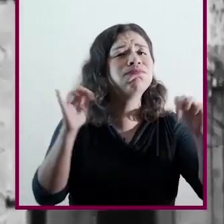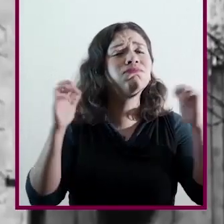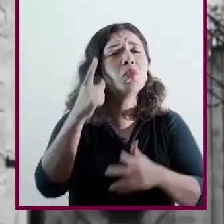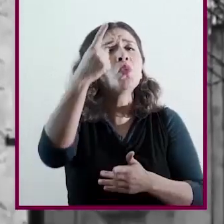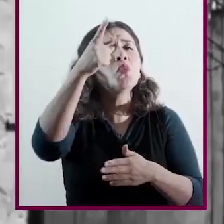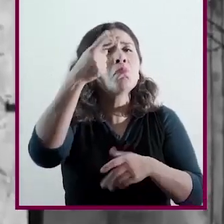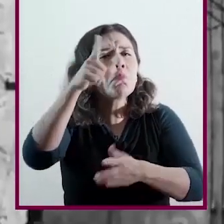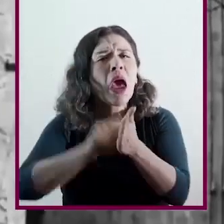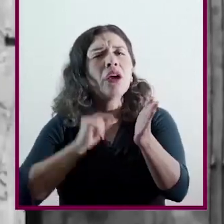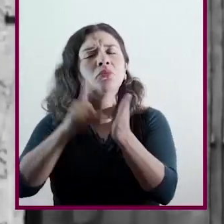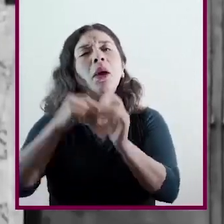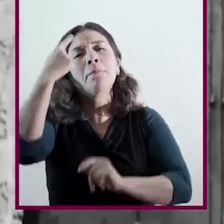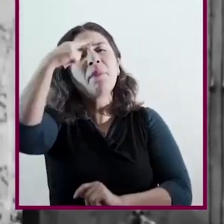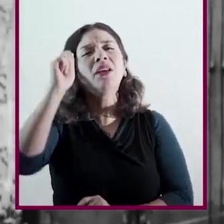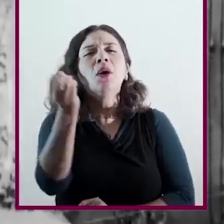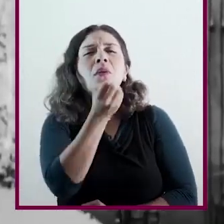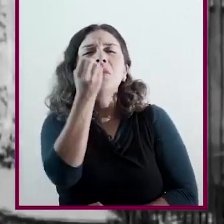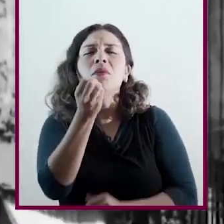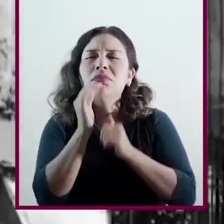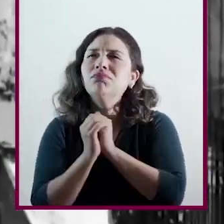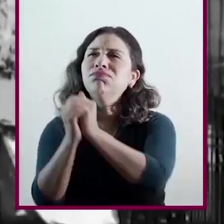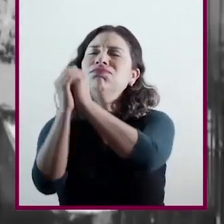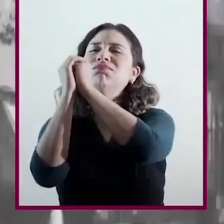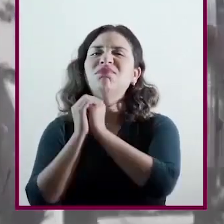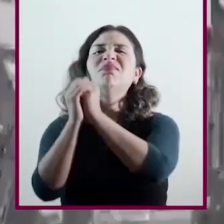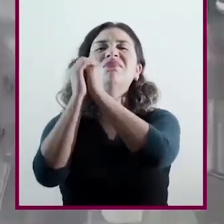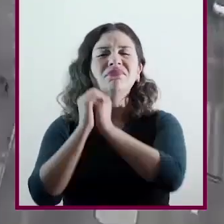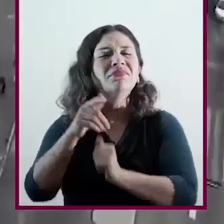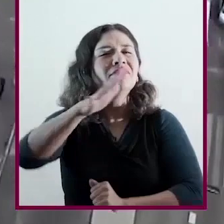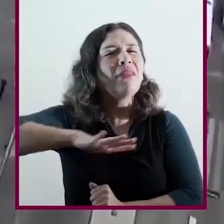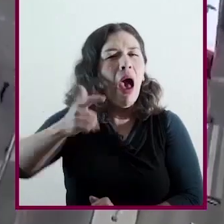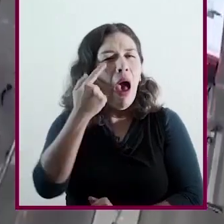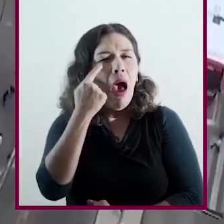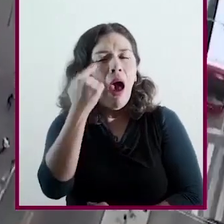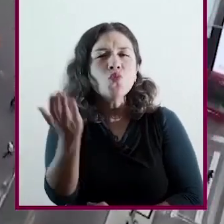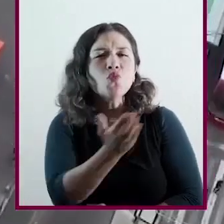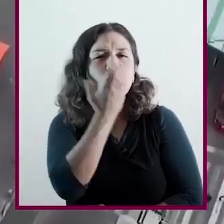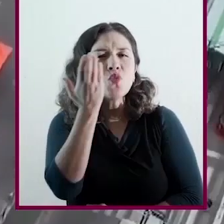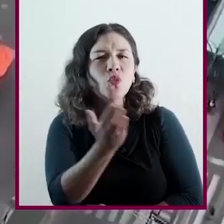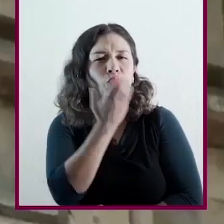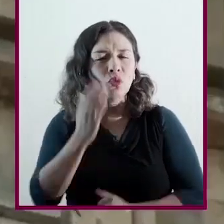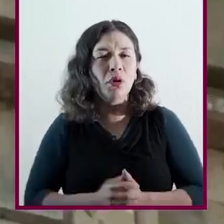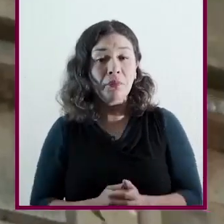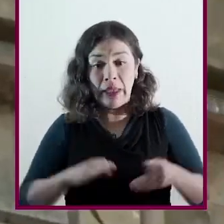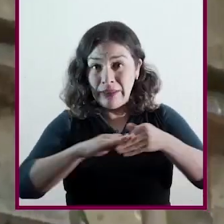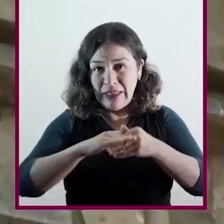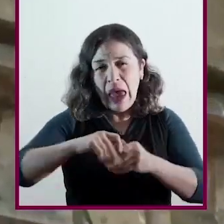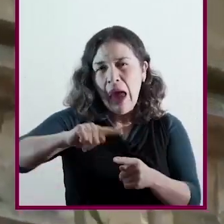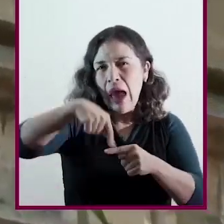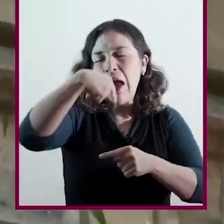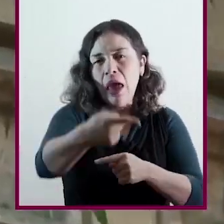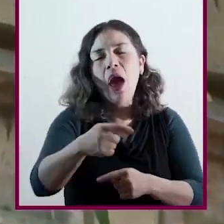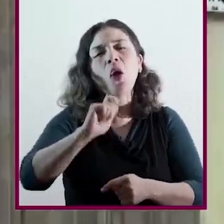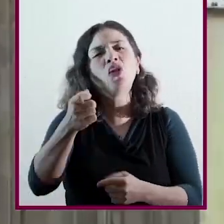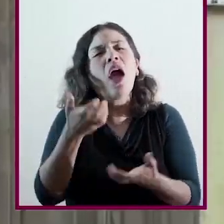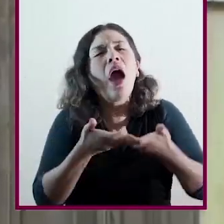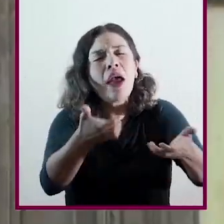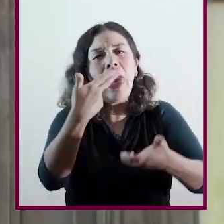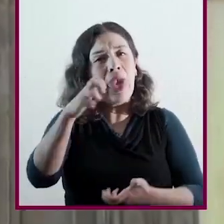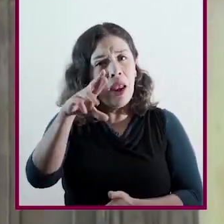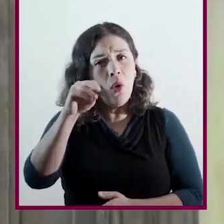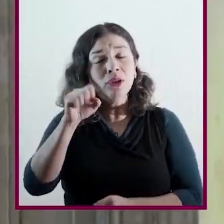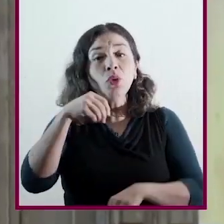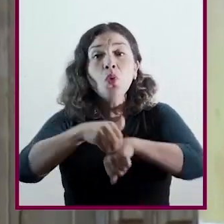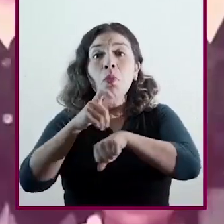punto de encuentro para los devotos de uno de los cultos más arraigados en la capital. Muy cerca de ahí, en